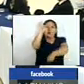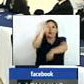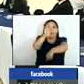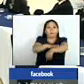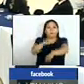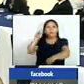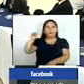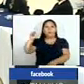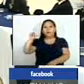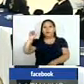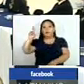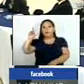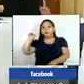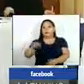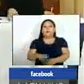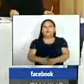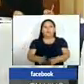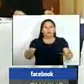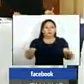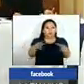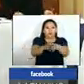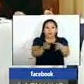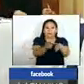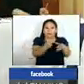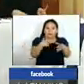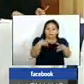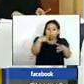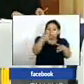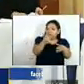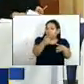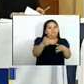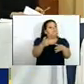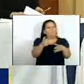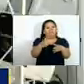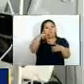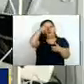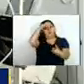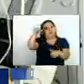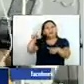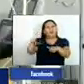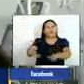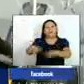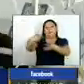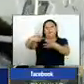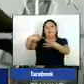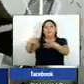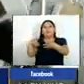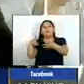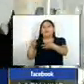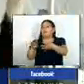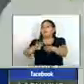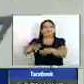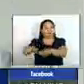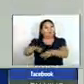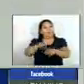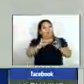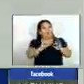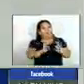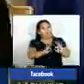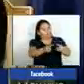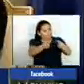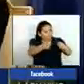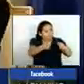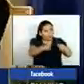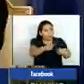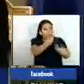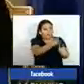funcionarios del Gabinete de Salud Ampliado aseguraron que no acompañarán este nuevo decreto y que seguirán trabajando conforme al